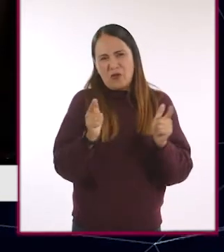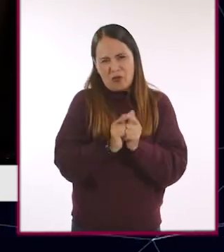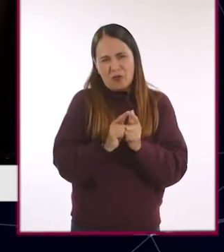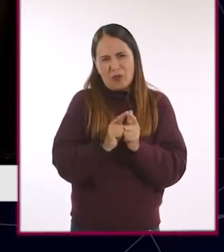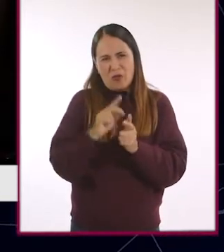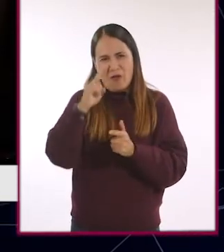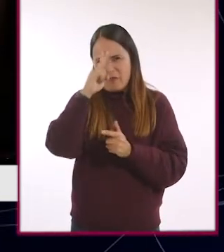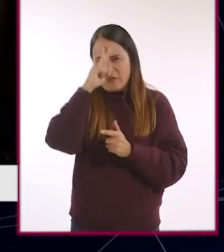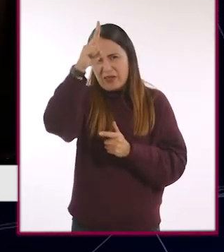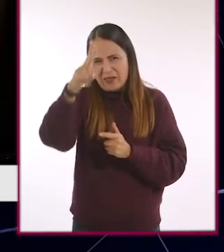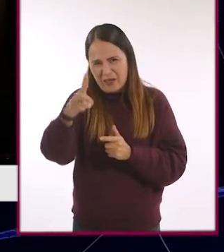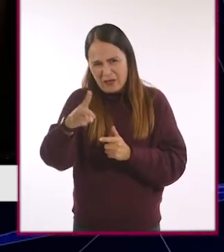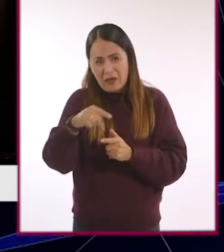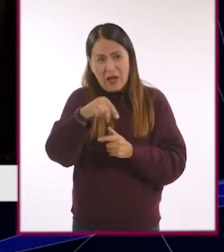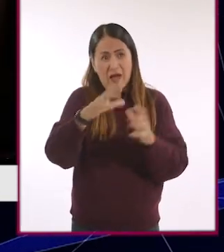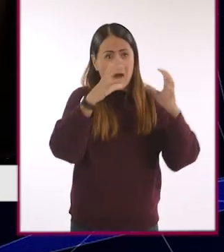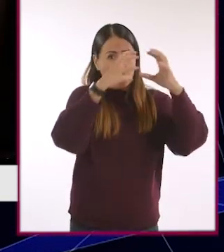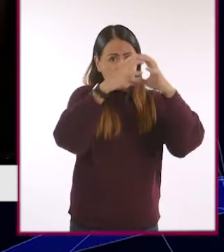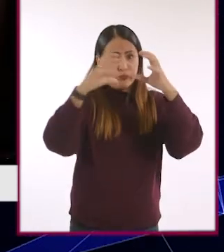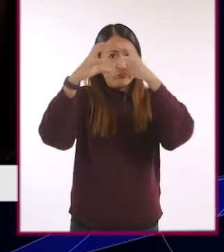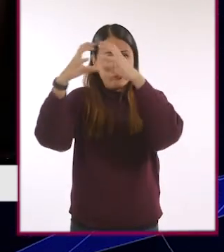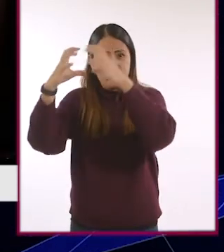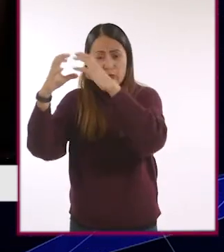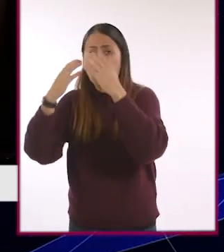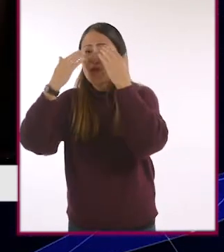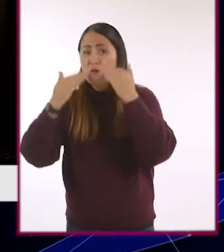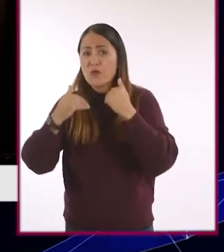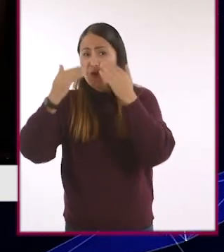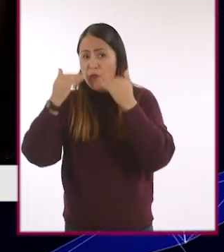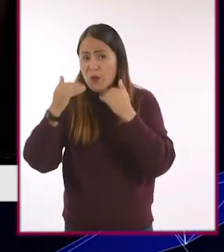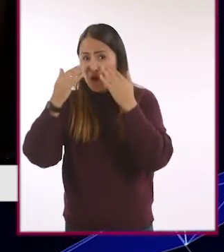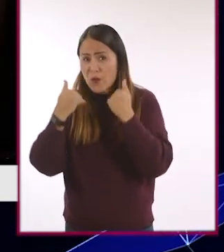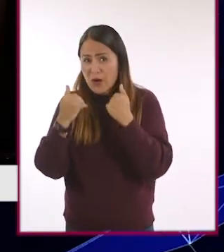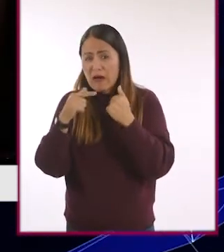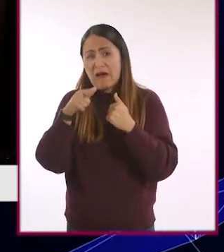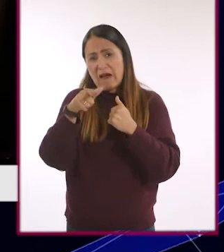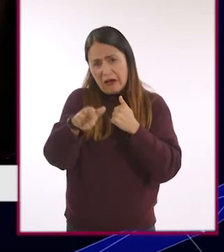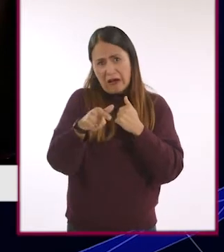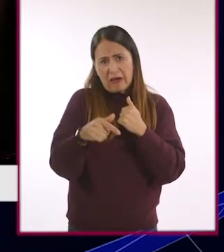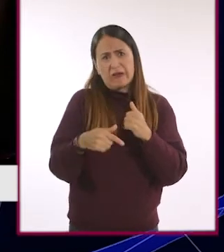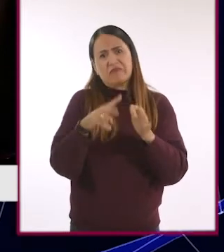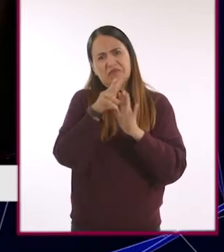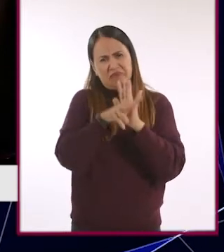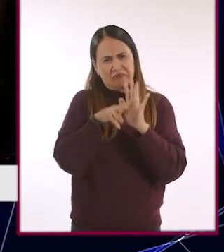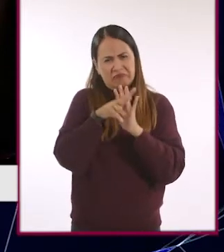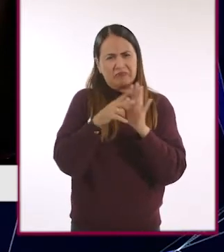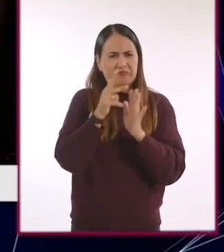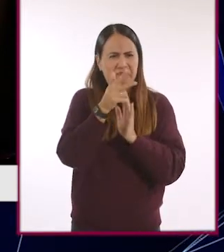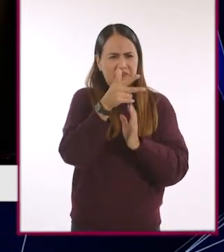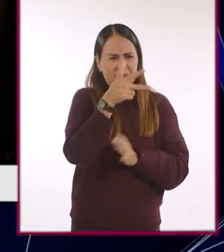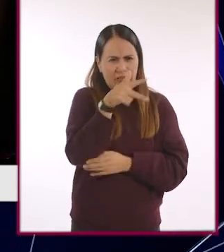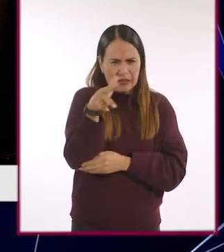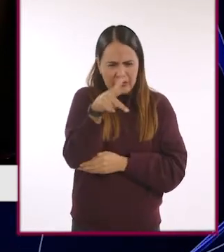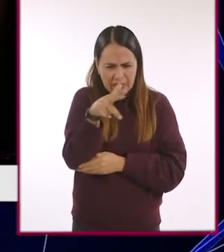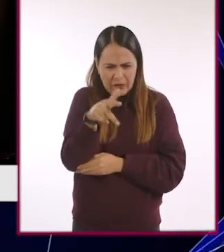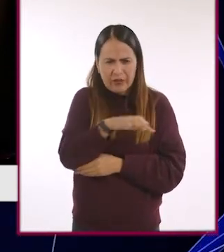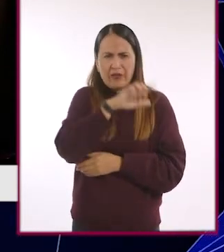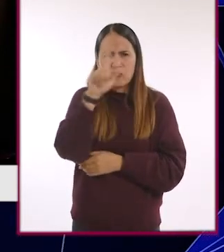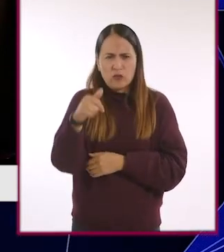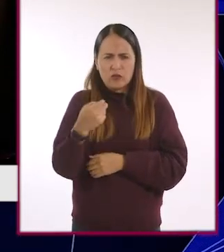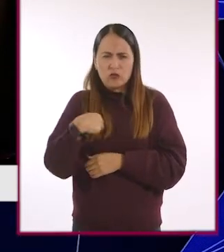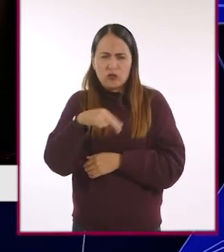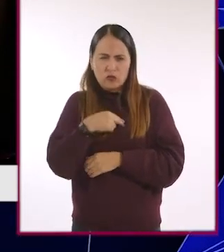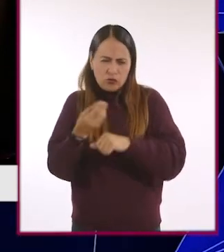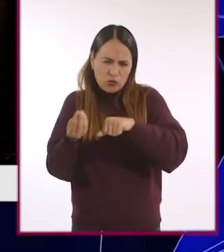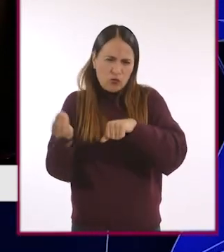otros planetas que no existen, ¿no? Y literal graban todo contra un green screen y nosotros creamos todo este universo, todo